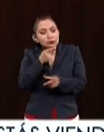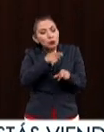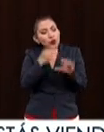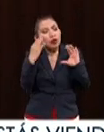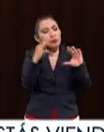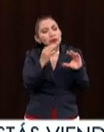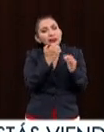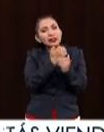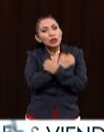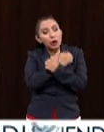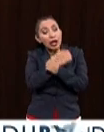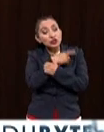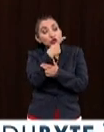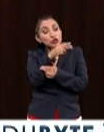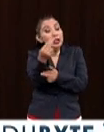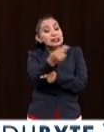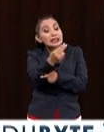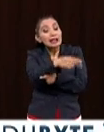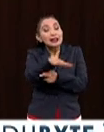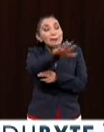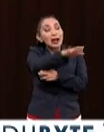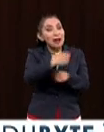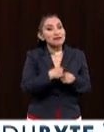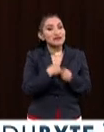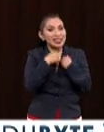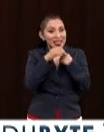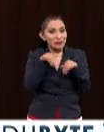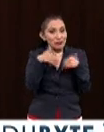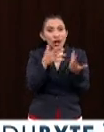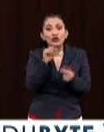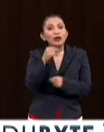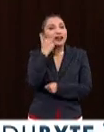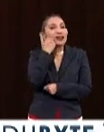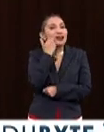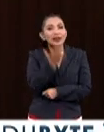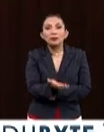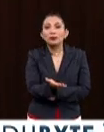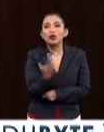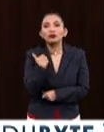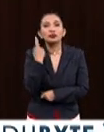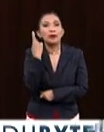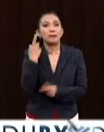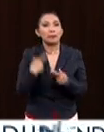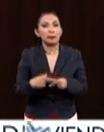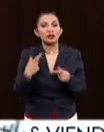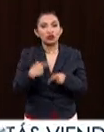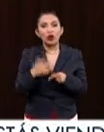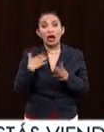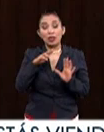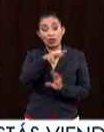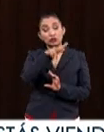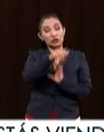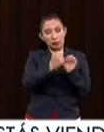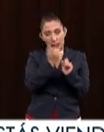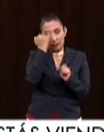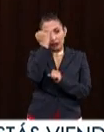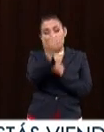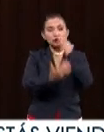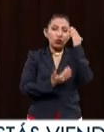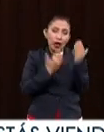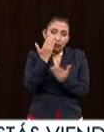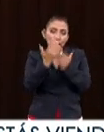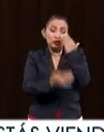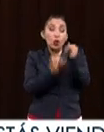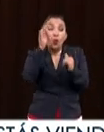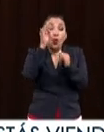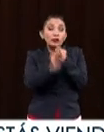una educación a partir de sus necesidades propias. No queremos que una persona tenga 18 años estudiando